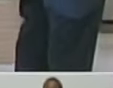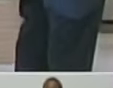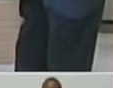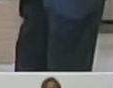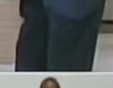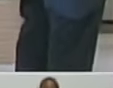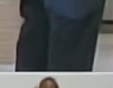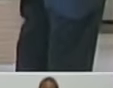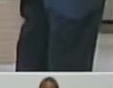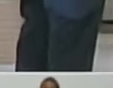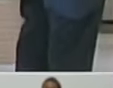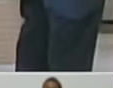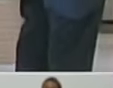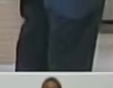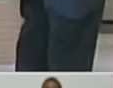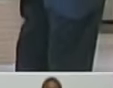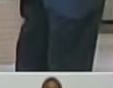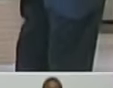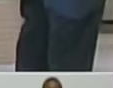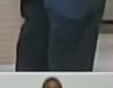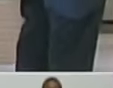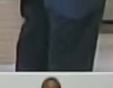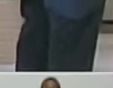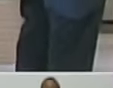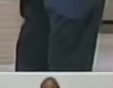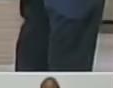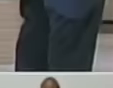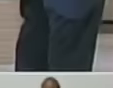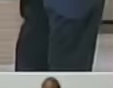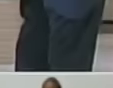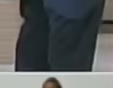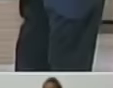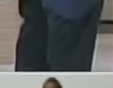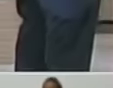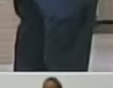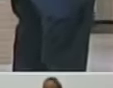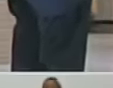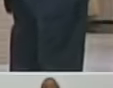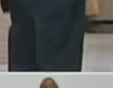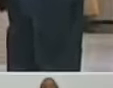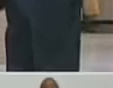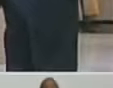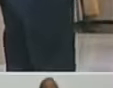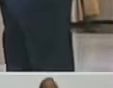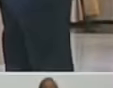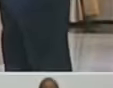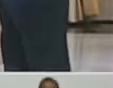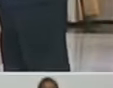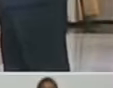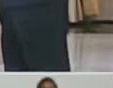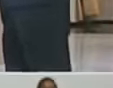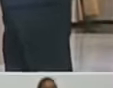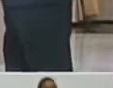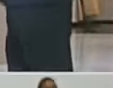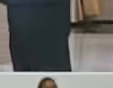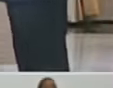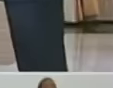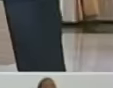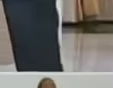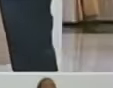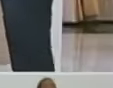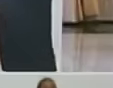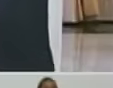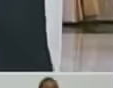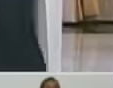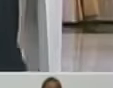economía real diversificado. El mercado petrolero se perfila como uno de los más seguros y confiables del mundo, toda vez que diversos